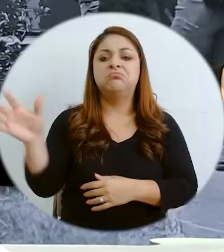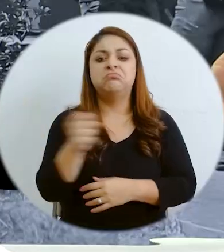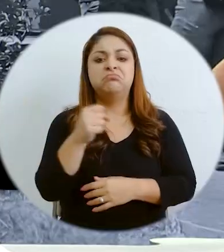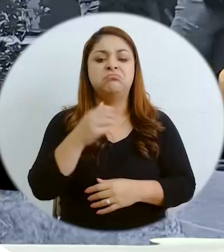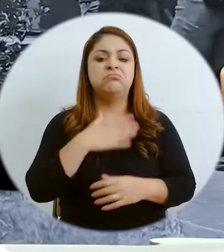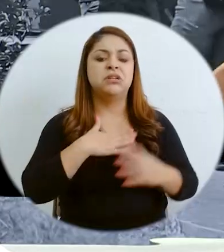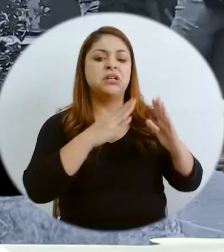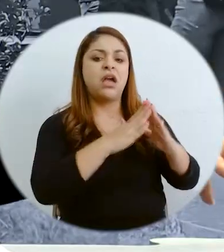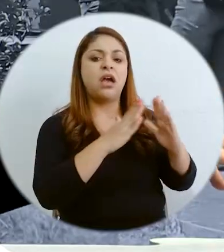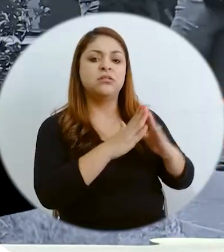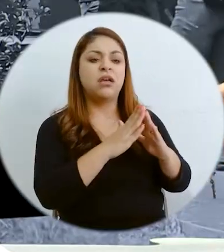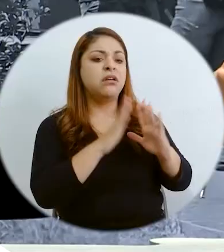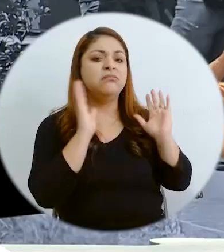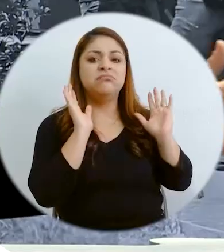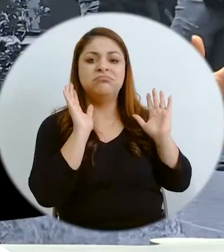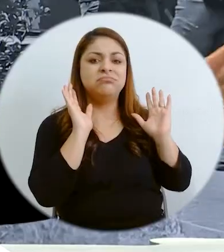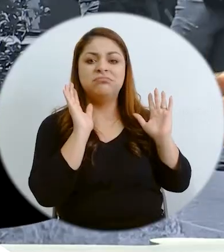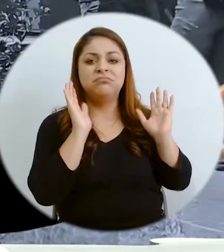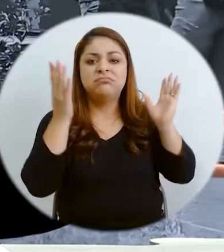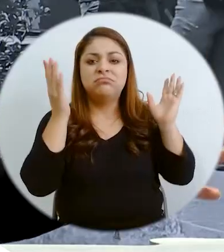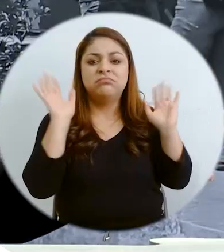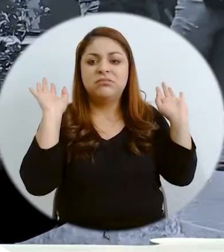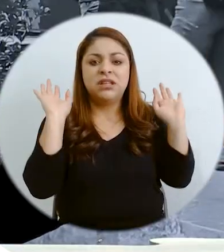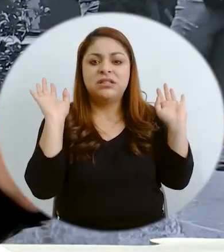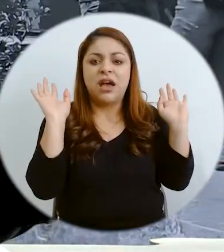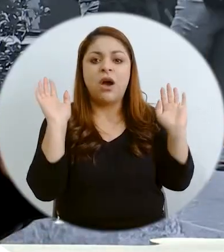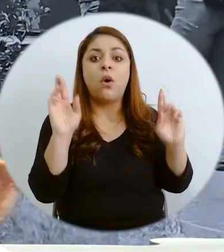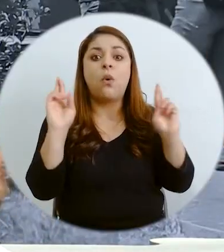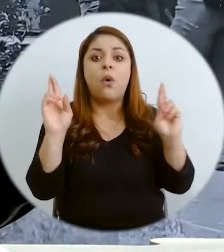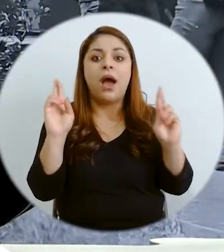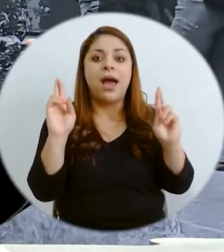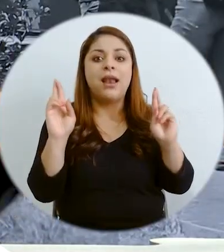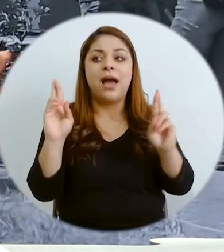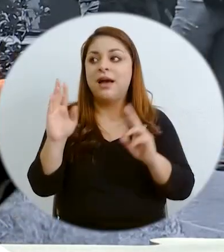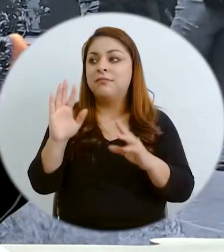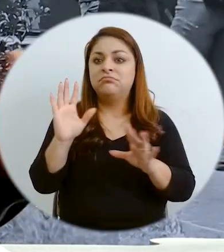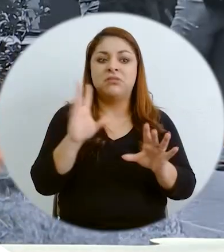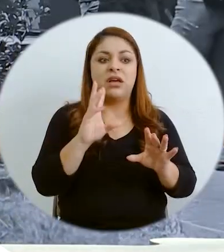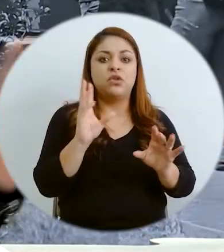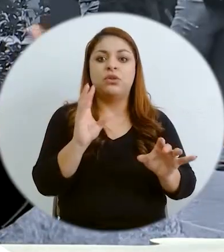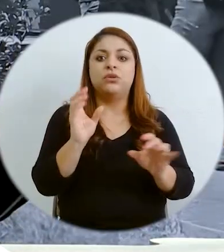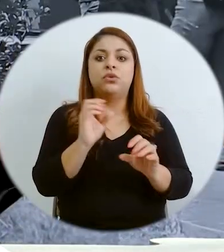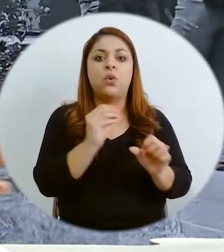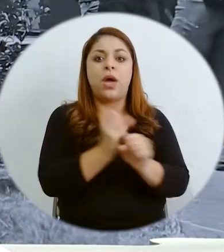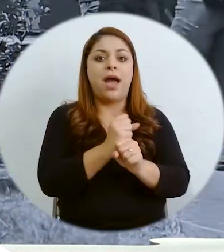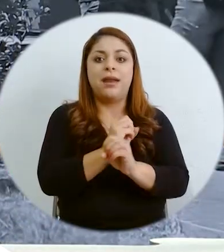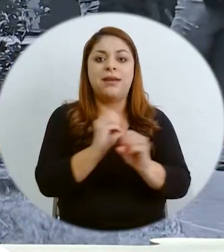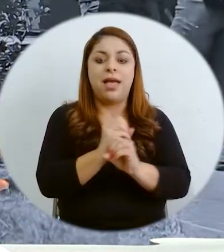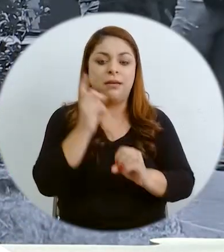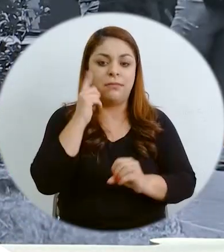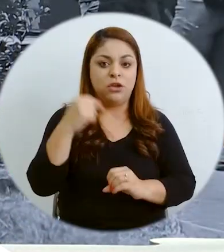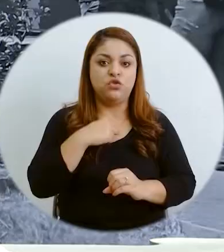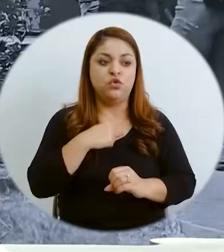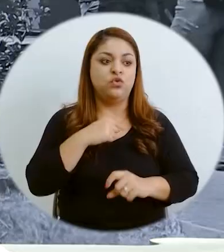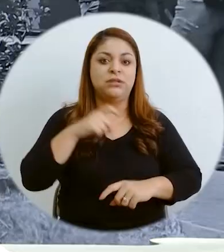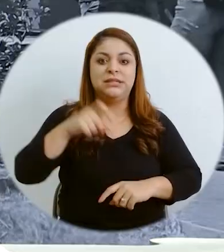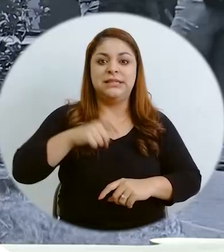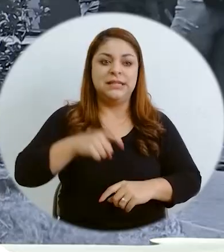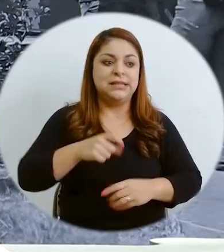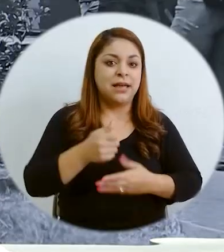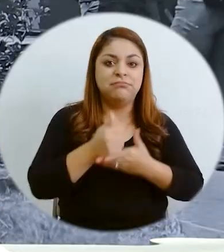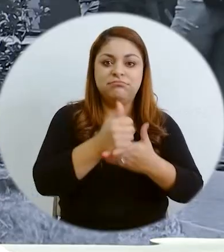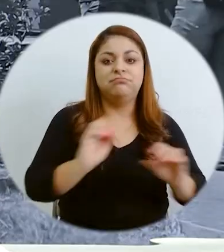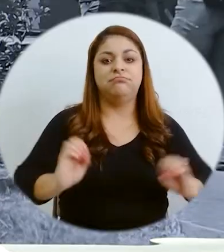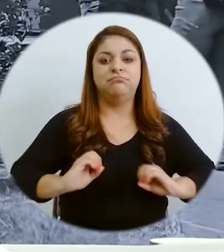me los llevo para la casa y que ya venga hasta ojalá con todo resuelto para que yo no tenga que